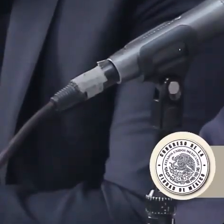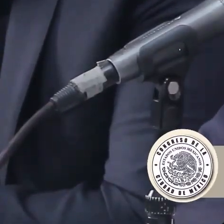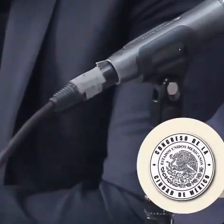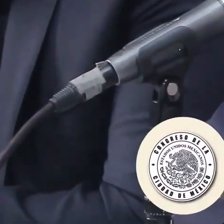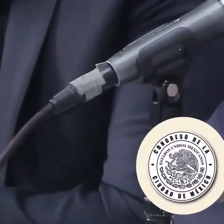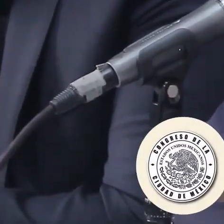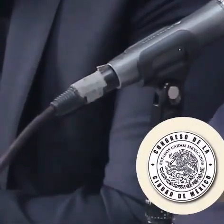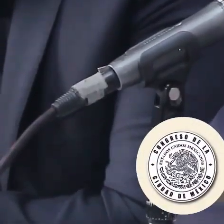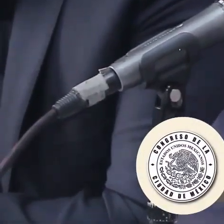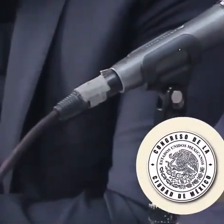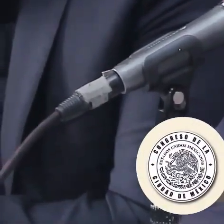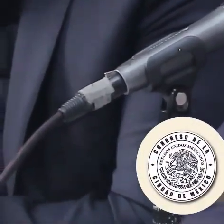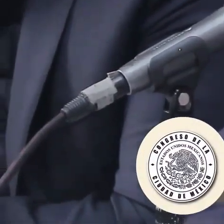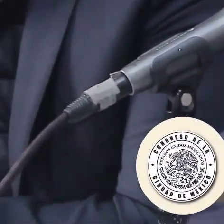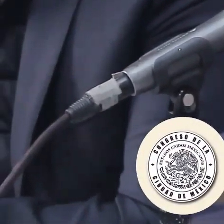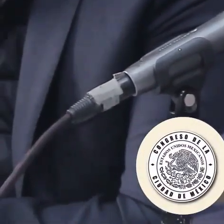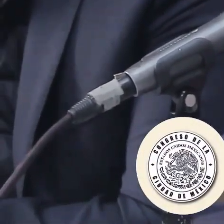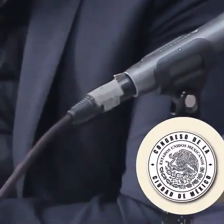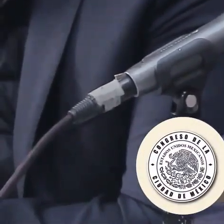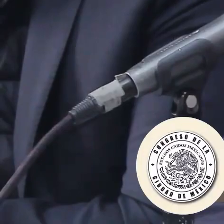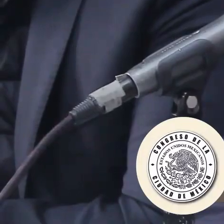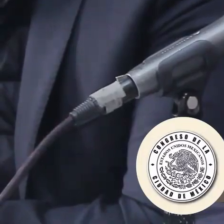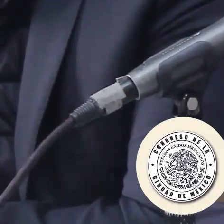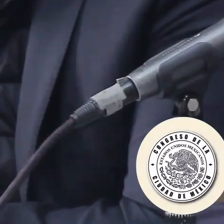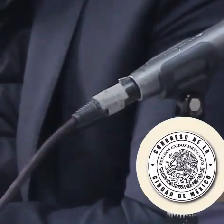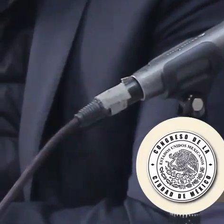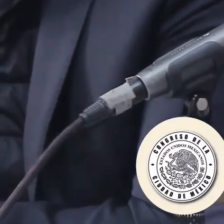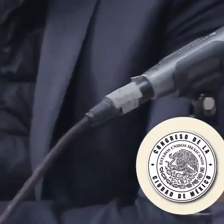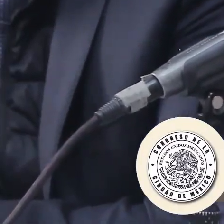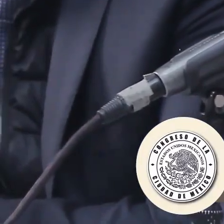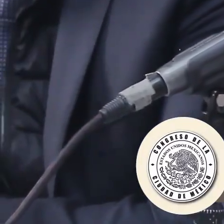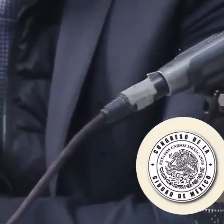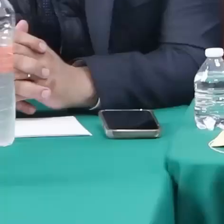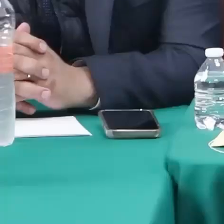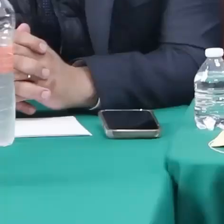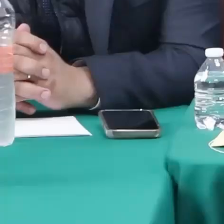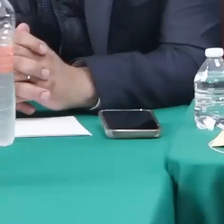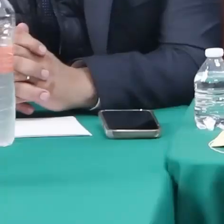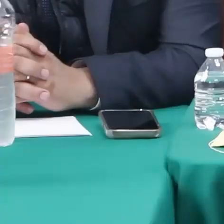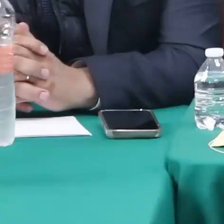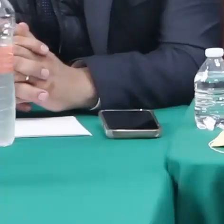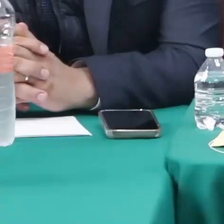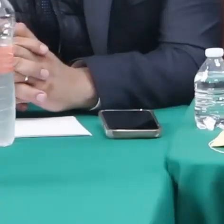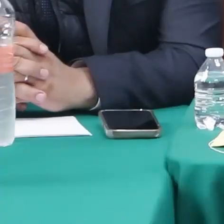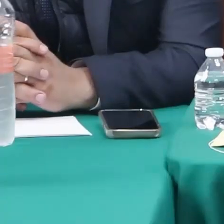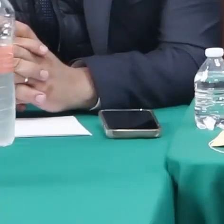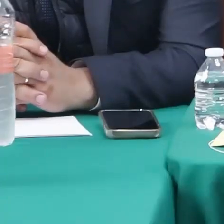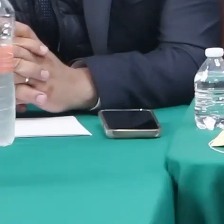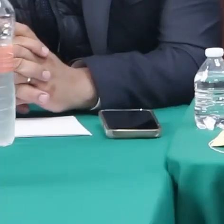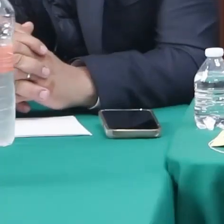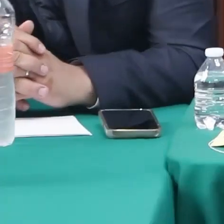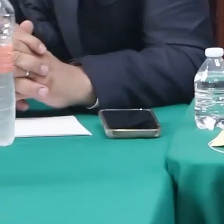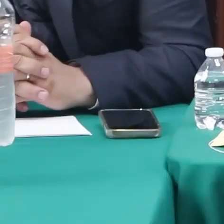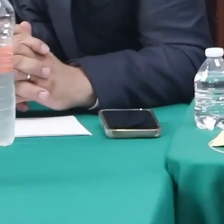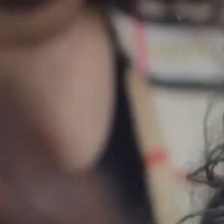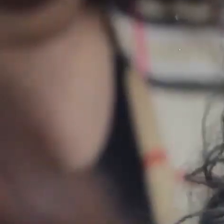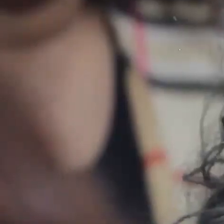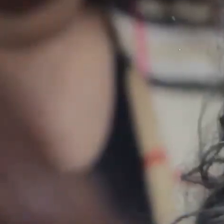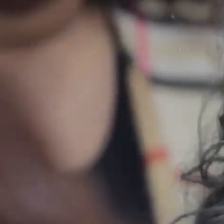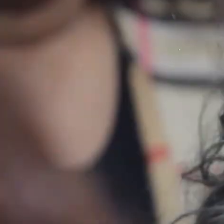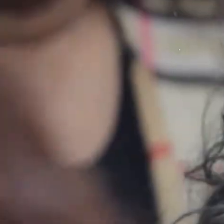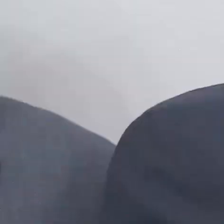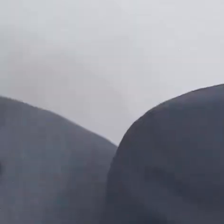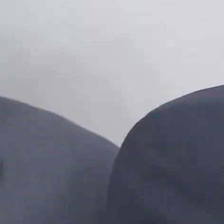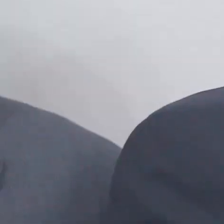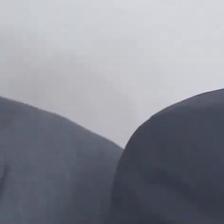que hombro a hombro podremos no solo sacar adelante el compromiso y deber constitucional de implementar el